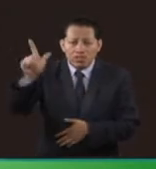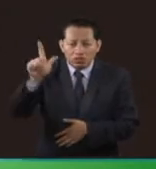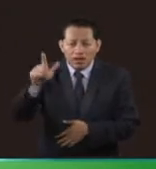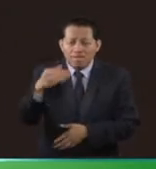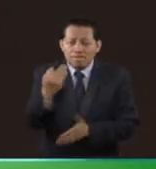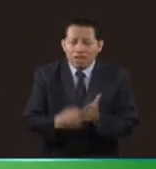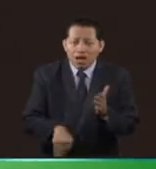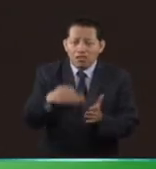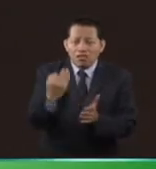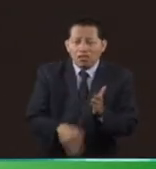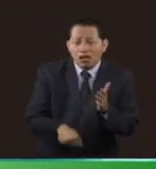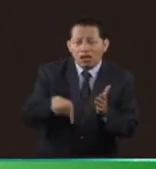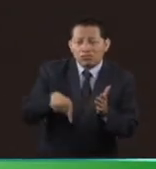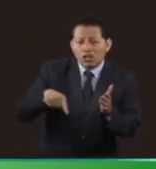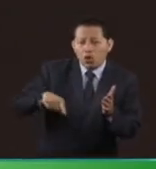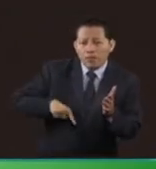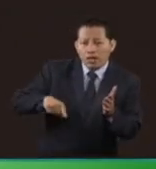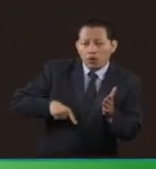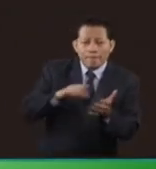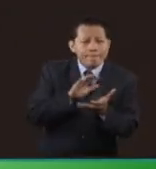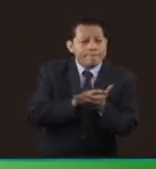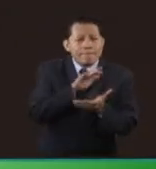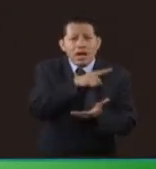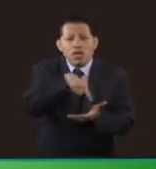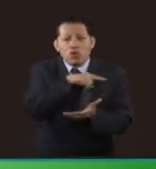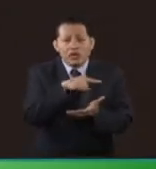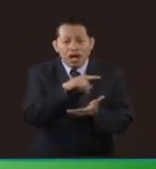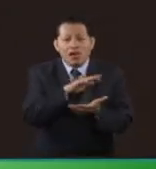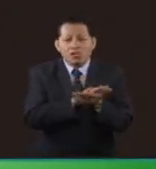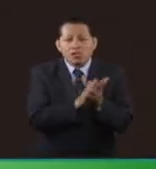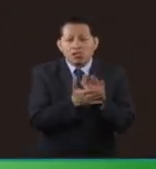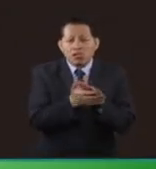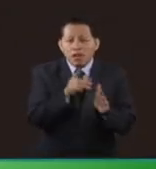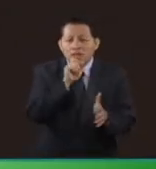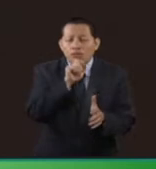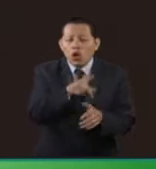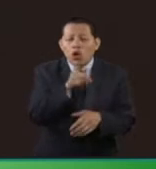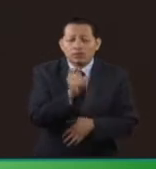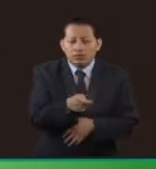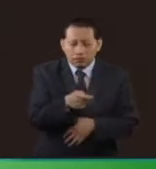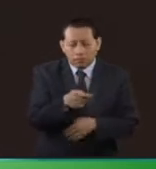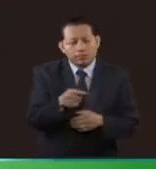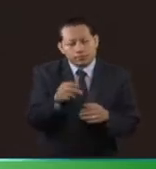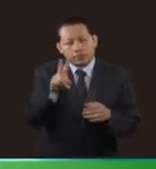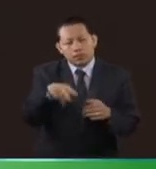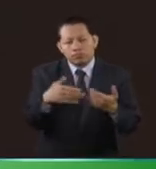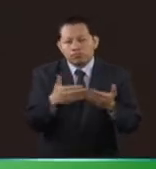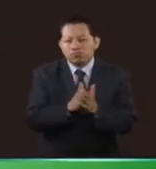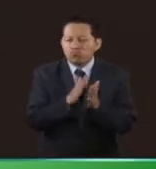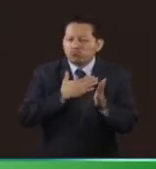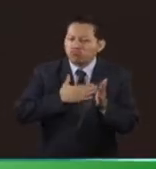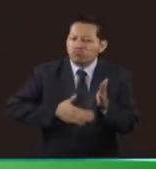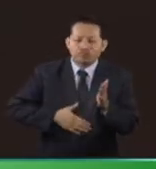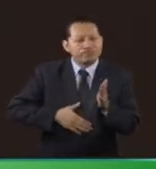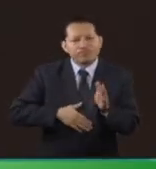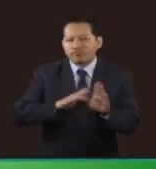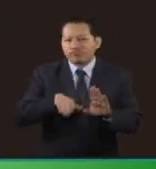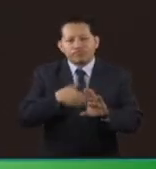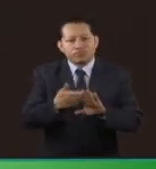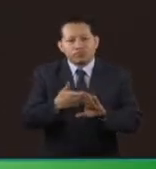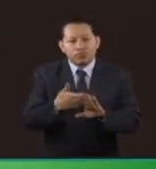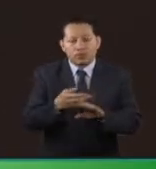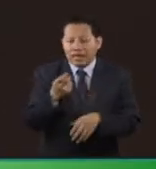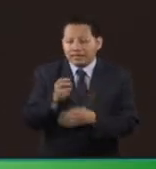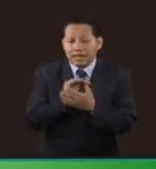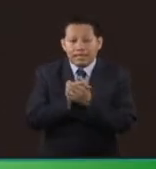este gobierno y su mayoría fraudulenta vulnera el balance democrático. Esta rifa le